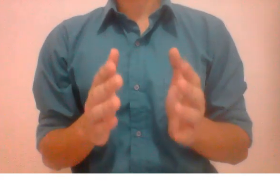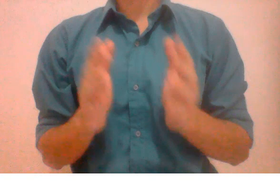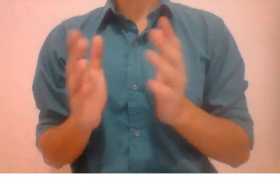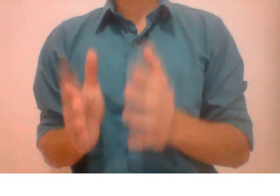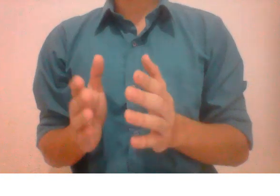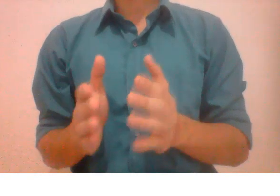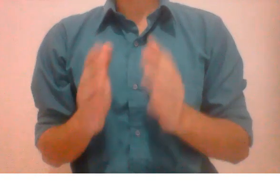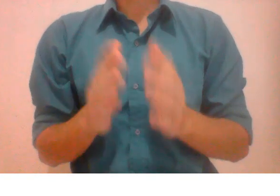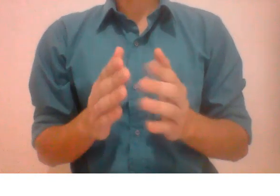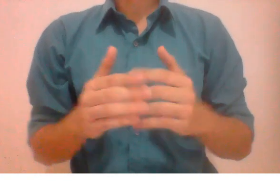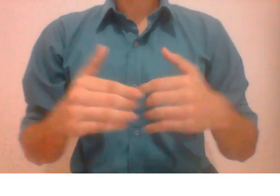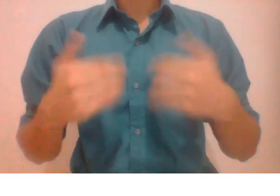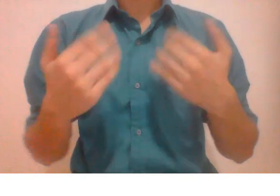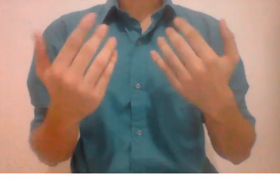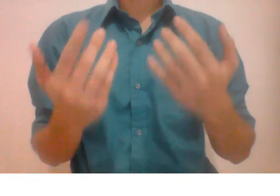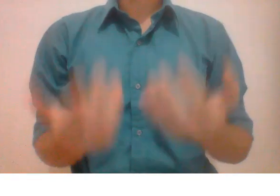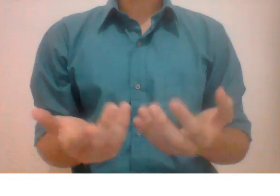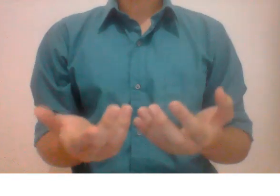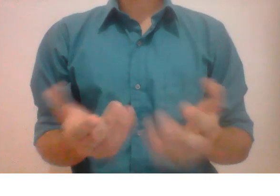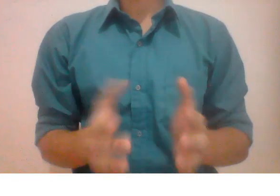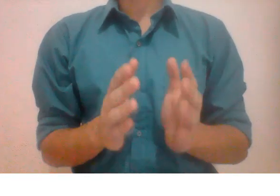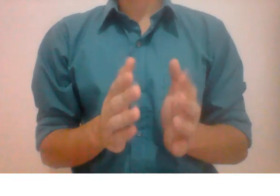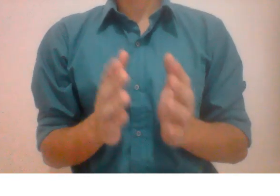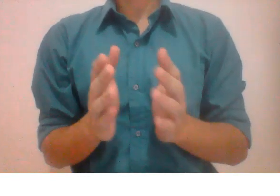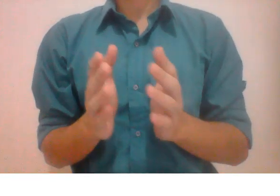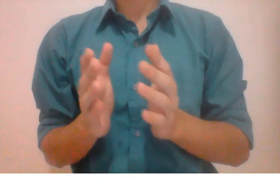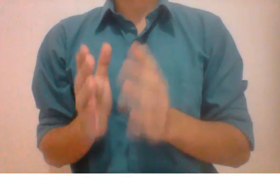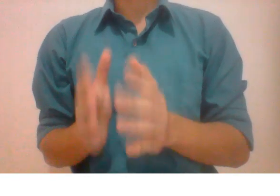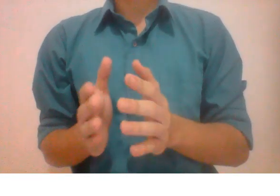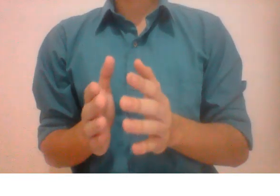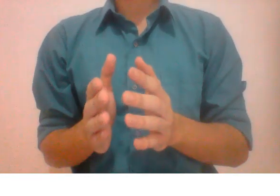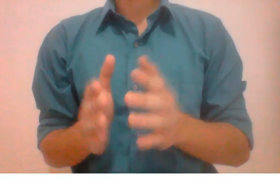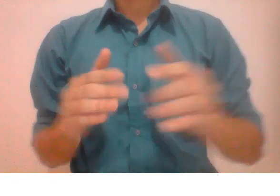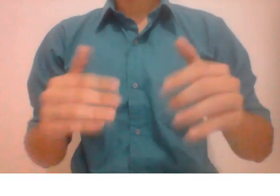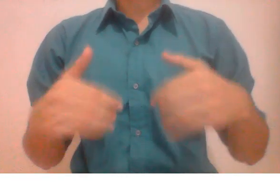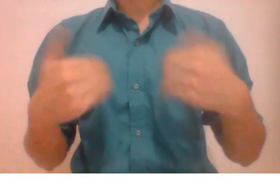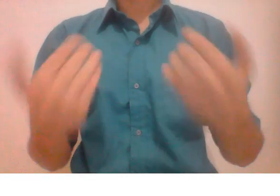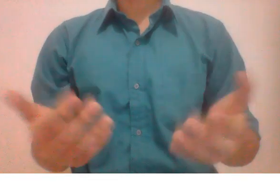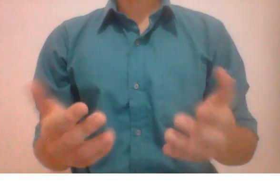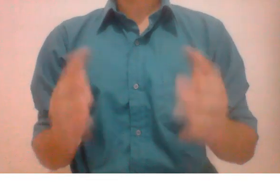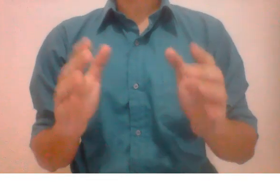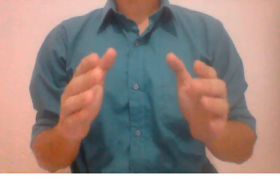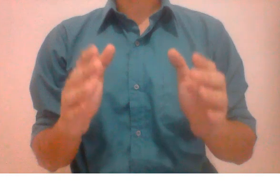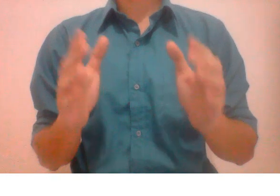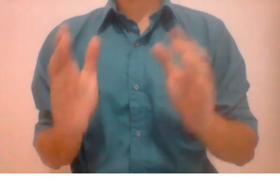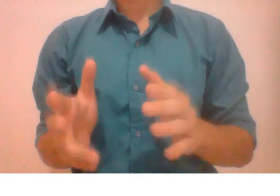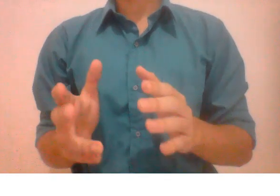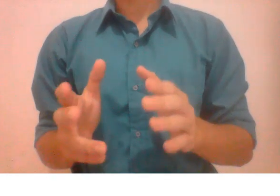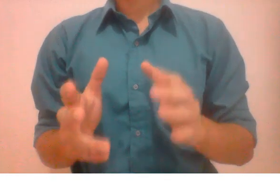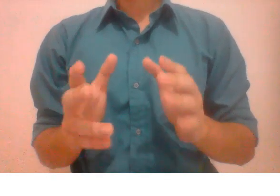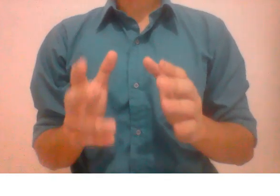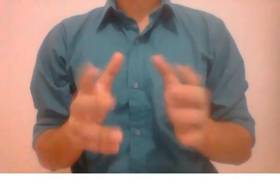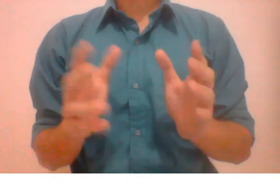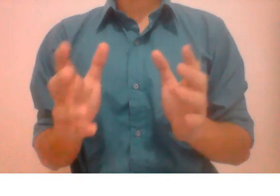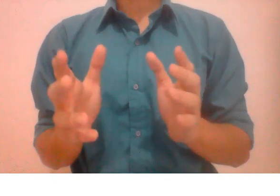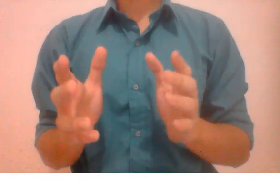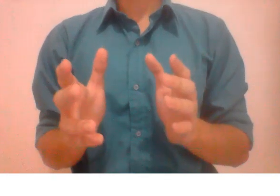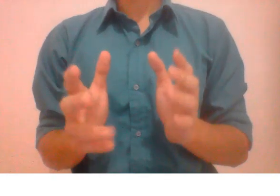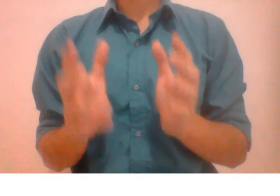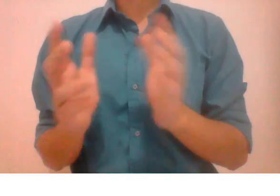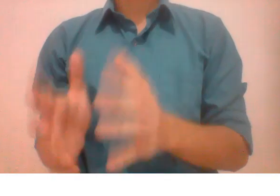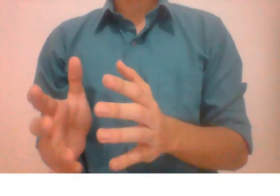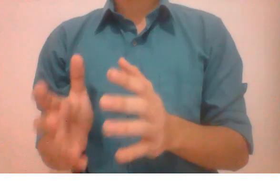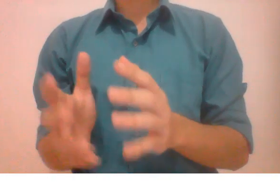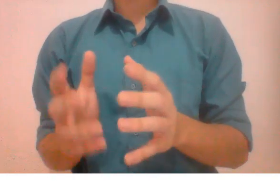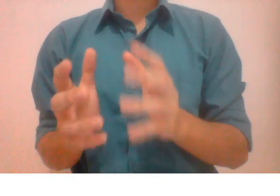tipo de cosas ocurren, y sobre todo en los mandatos que son dirigidos por panistas. Y es que ahora el tema de la reforma, de las reformas que